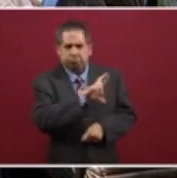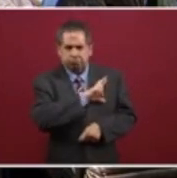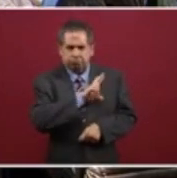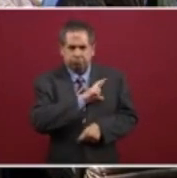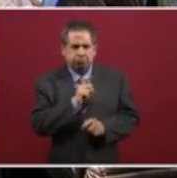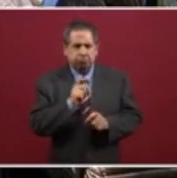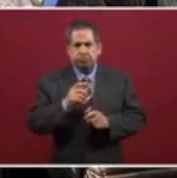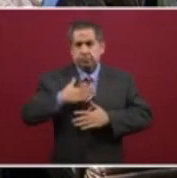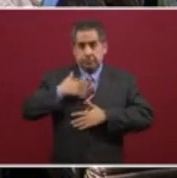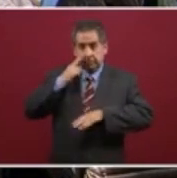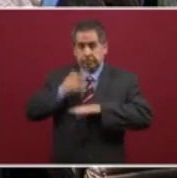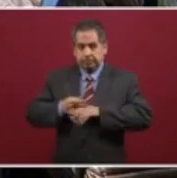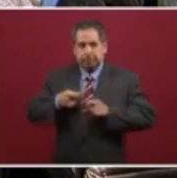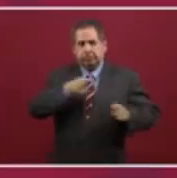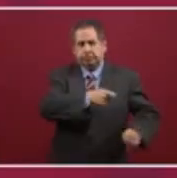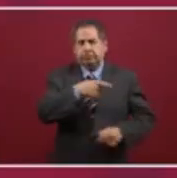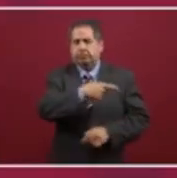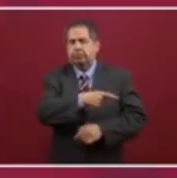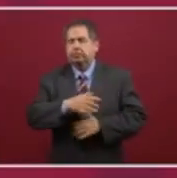Pasa esta tragedia